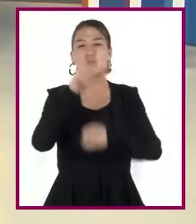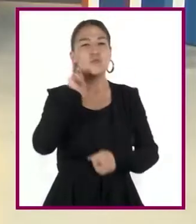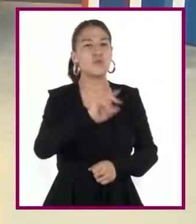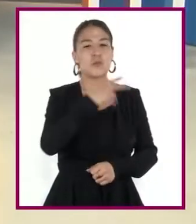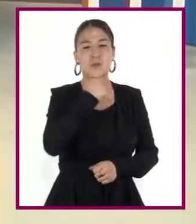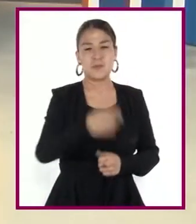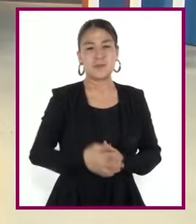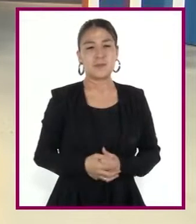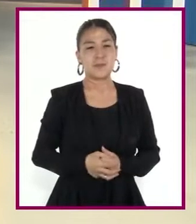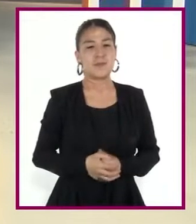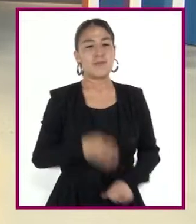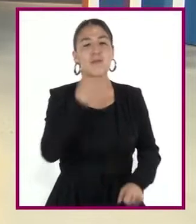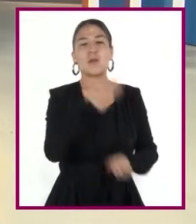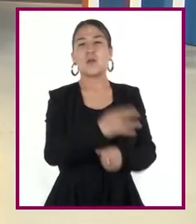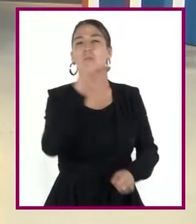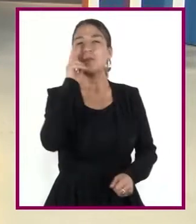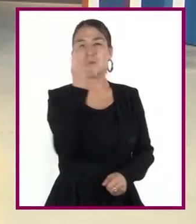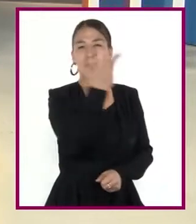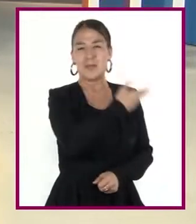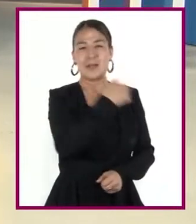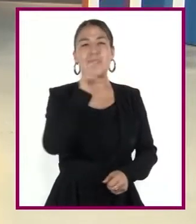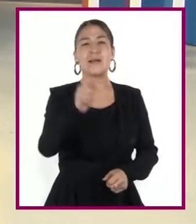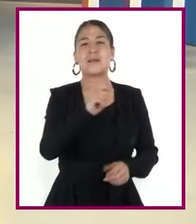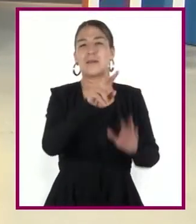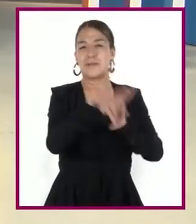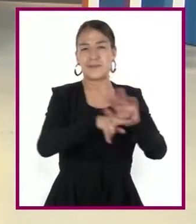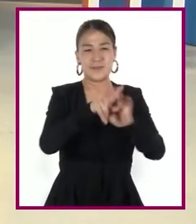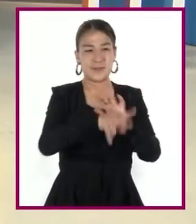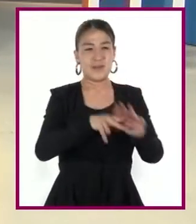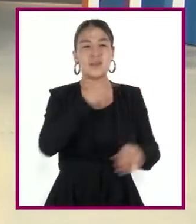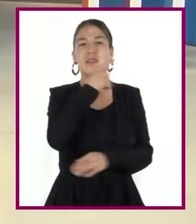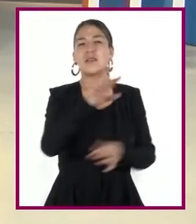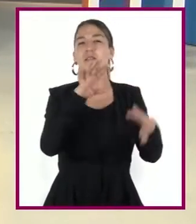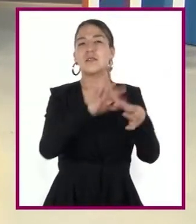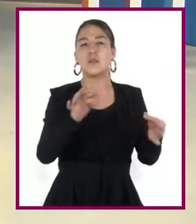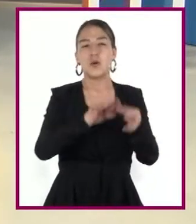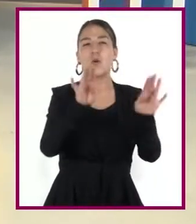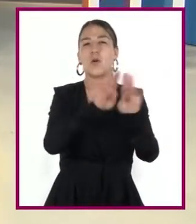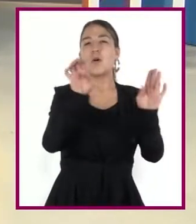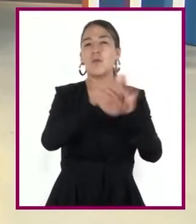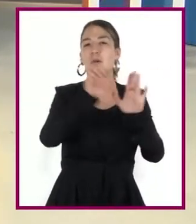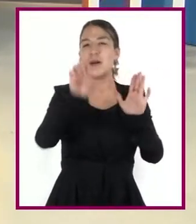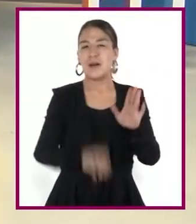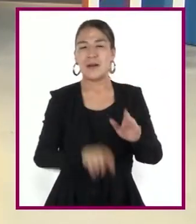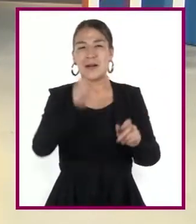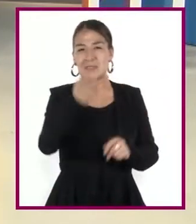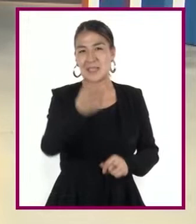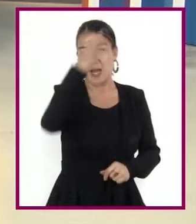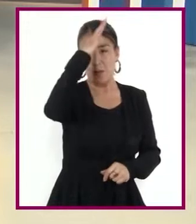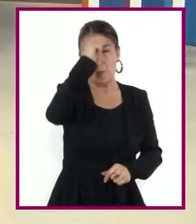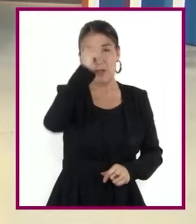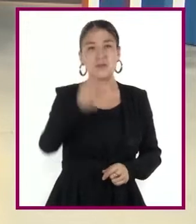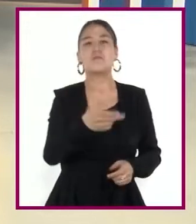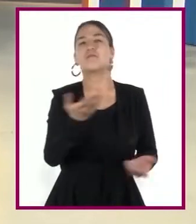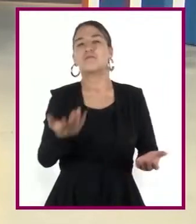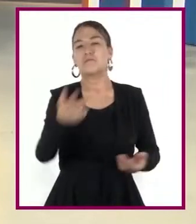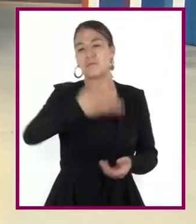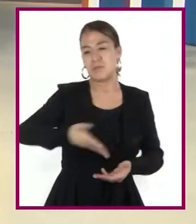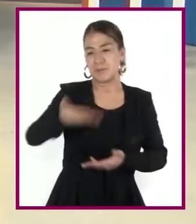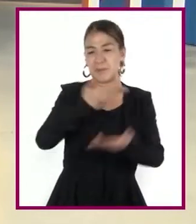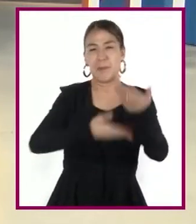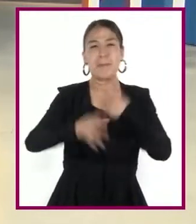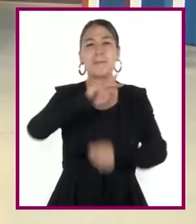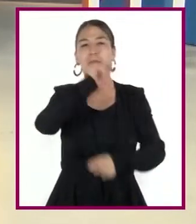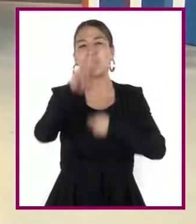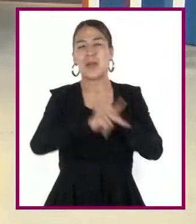Observen y escuchen el siguiente video, que nos da un ejemplo de acuerdos entre países a beneficio,